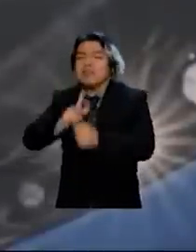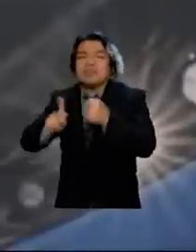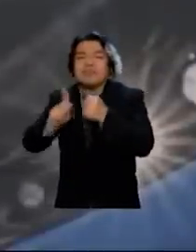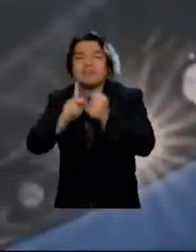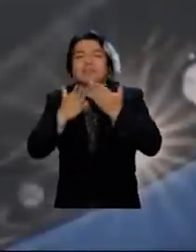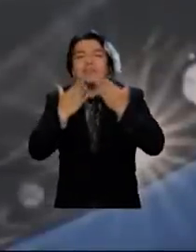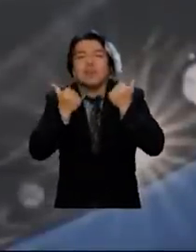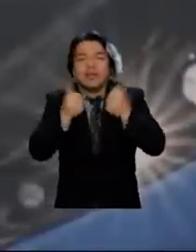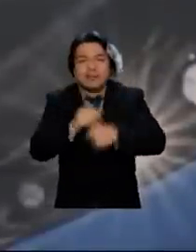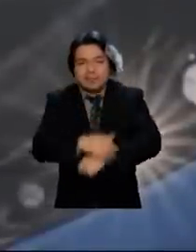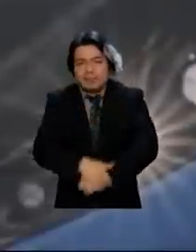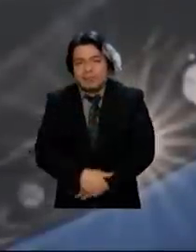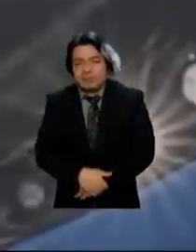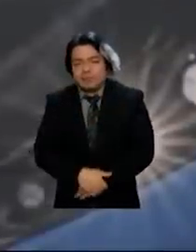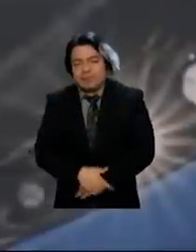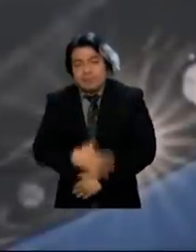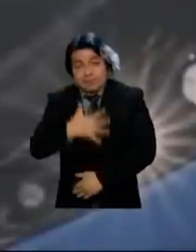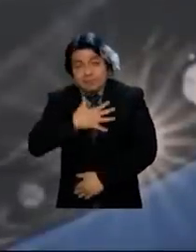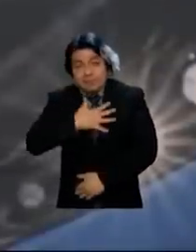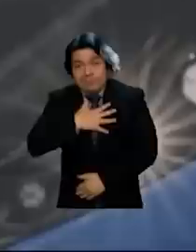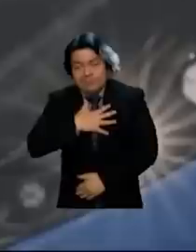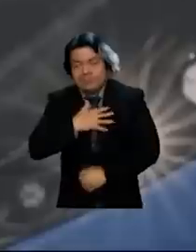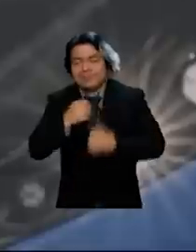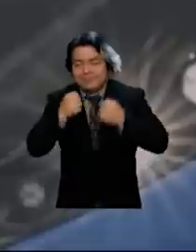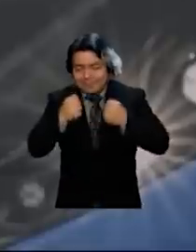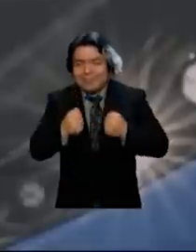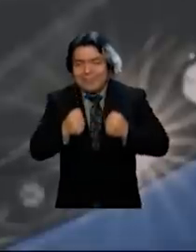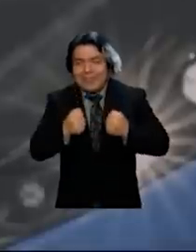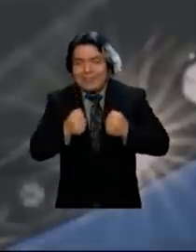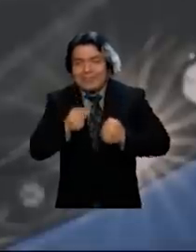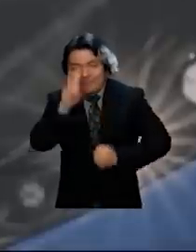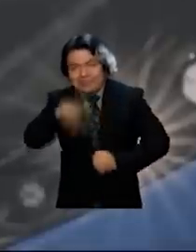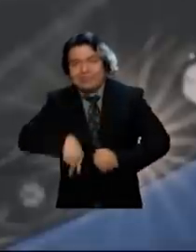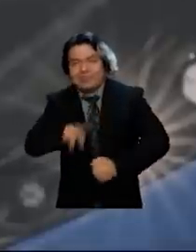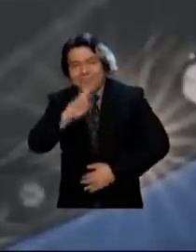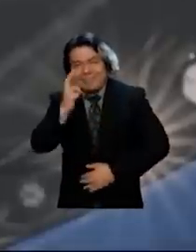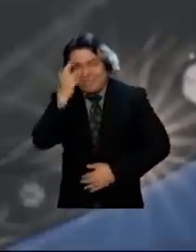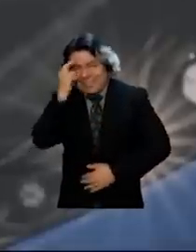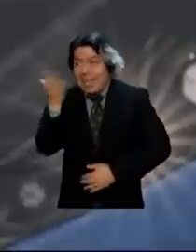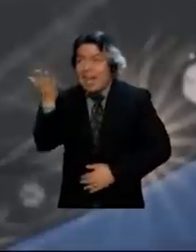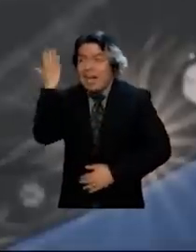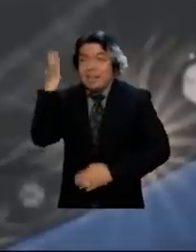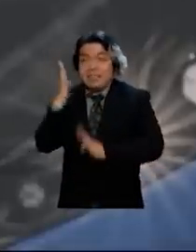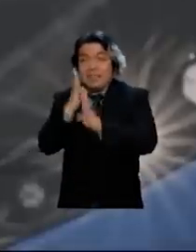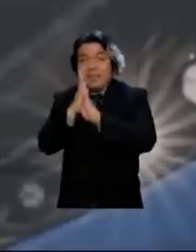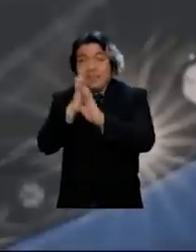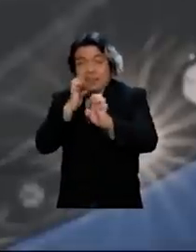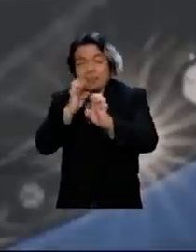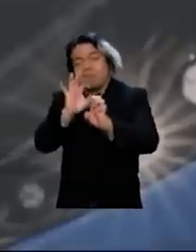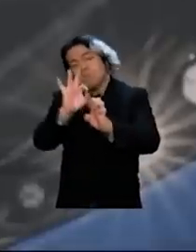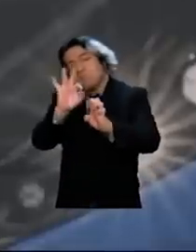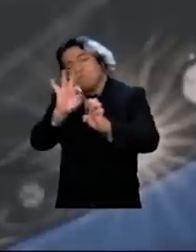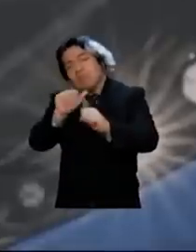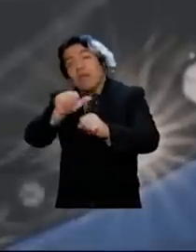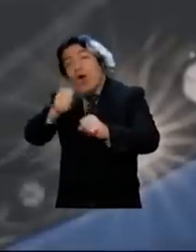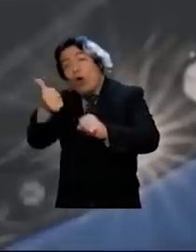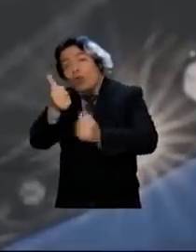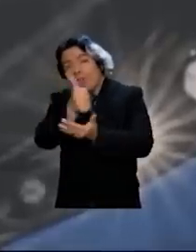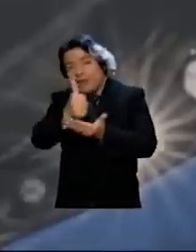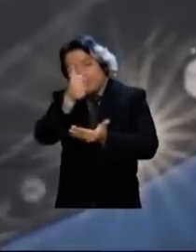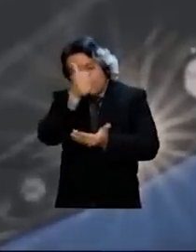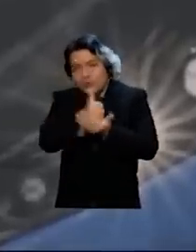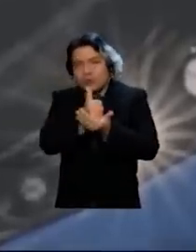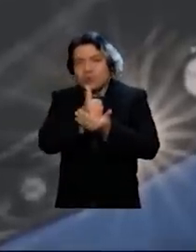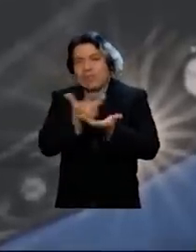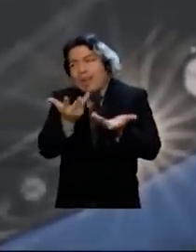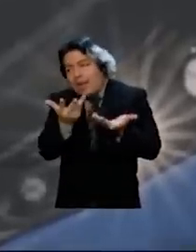Estoy segura, como fue el Metrobús, que dará ejemplo a otras ciudades del país, a